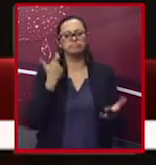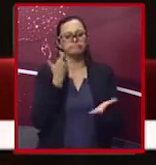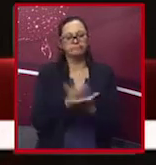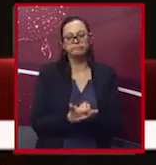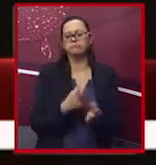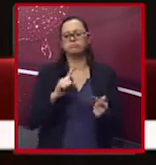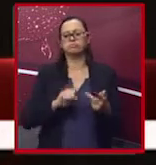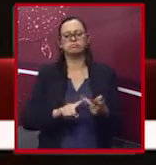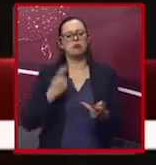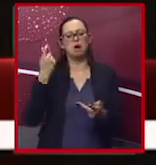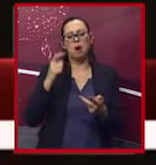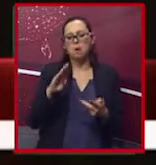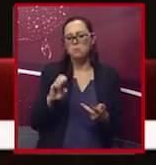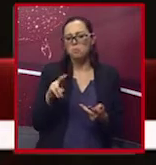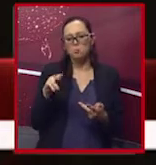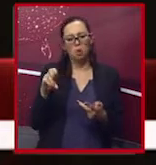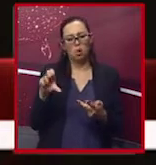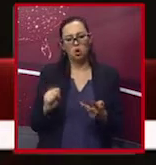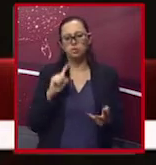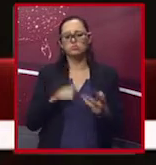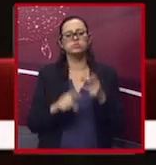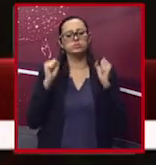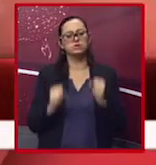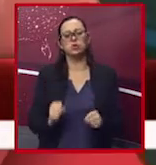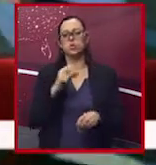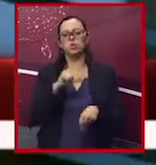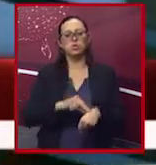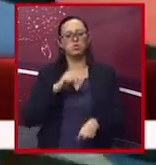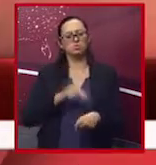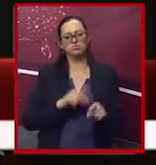bonos, seguros de gastos médicos y de vida, pensiones.